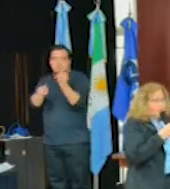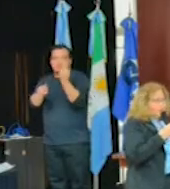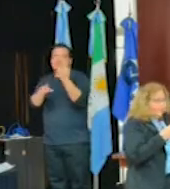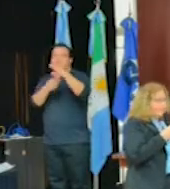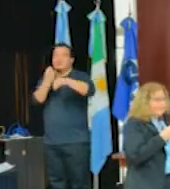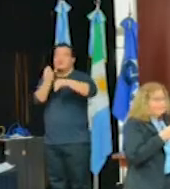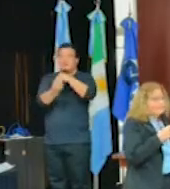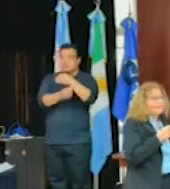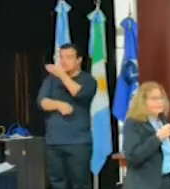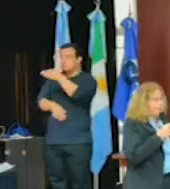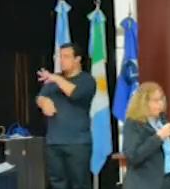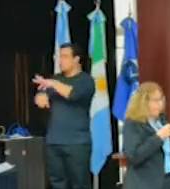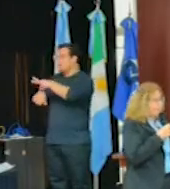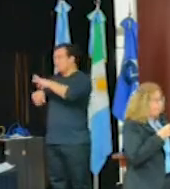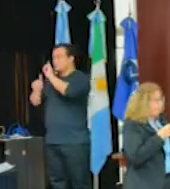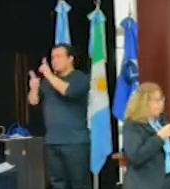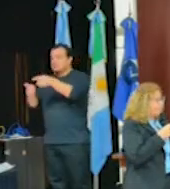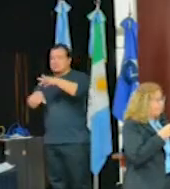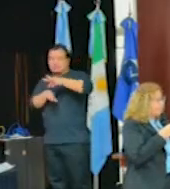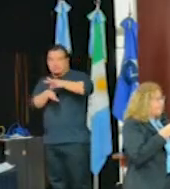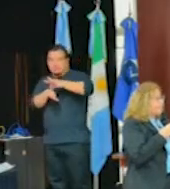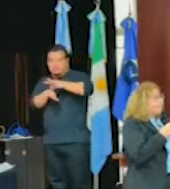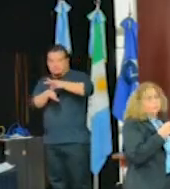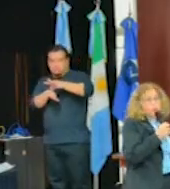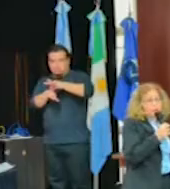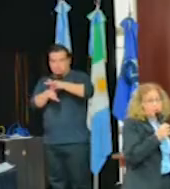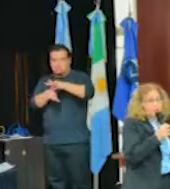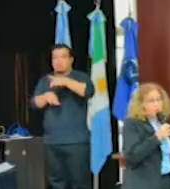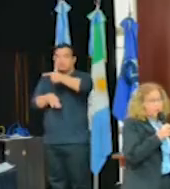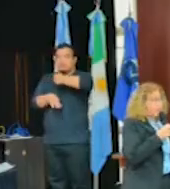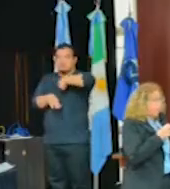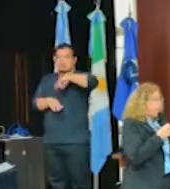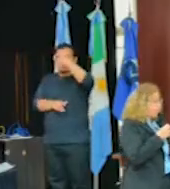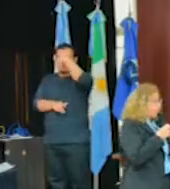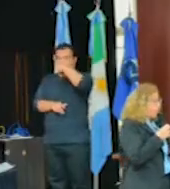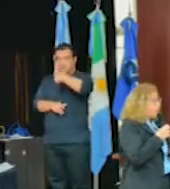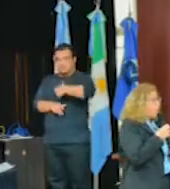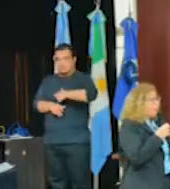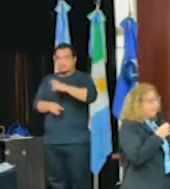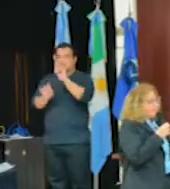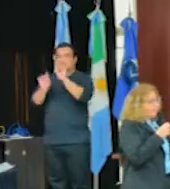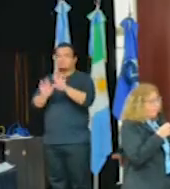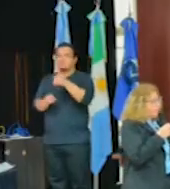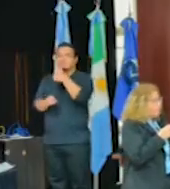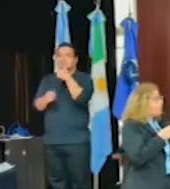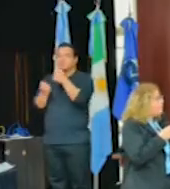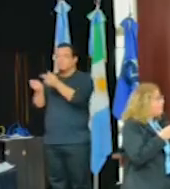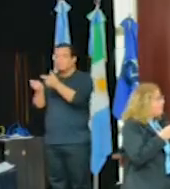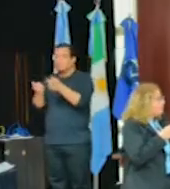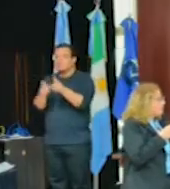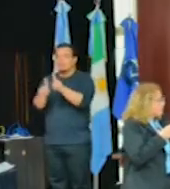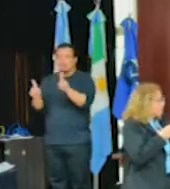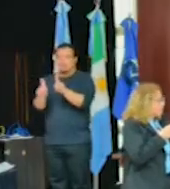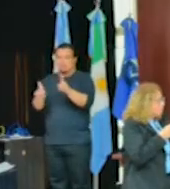relación médico-paciente debe ser desmedicalizante. Somos sujetos y no objetos. Con el interrogatorio estamos al